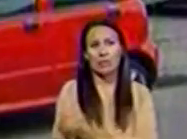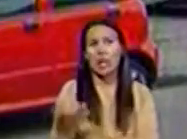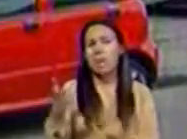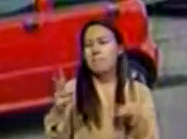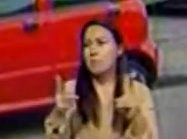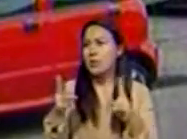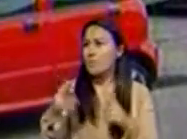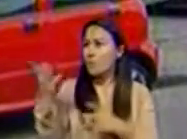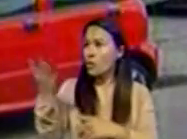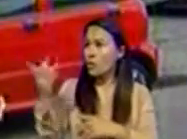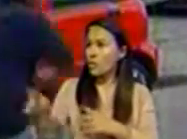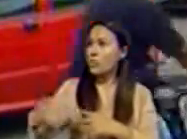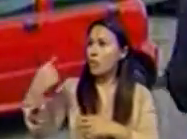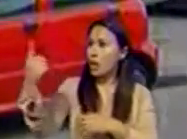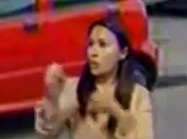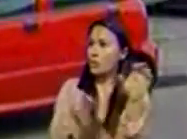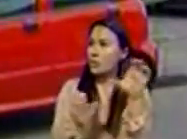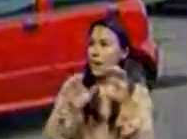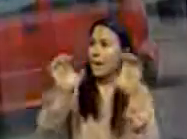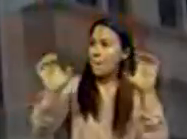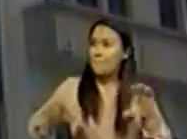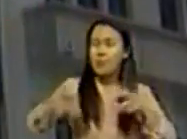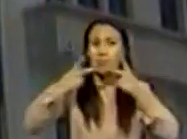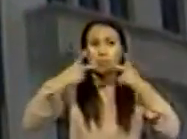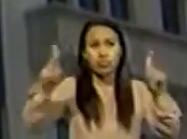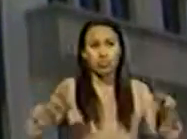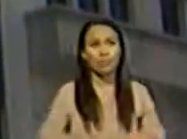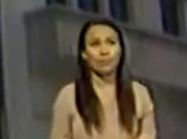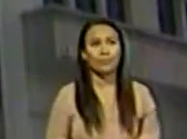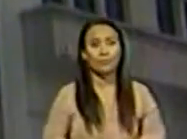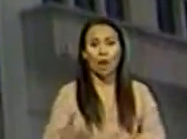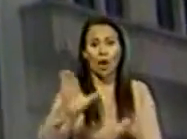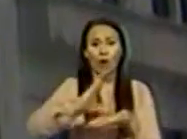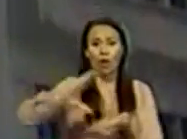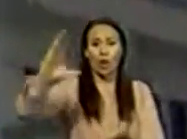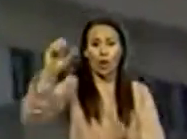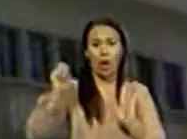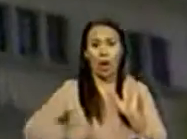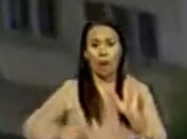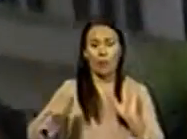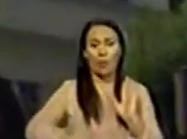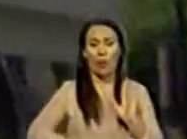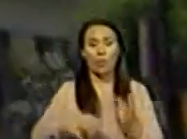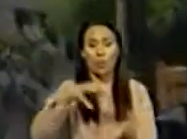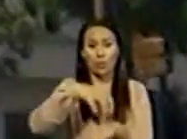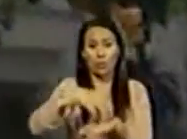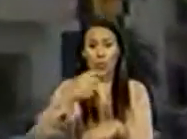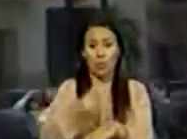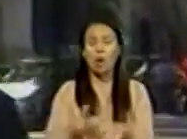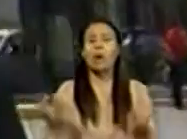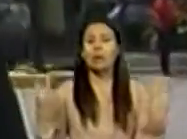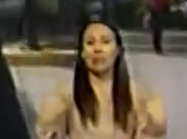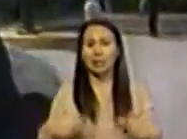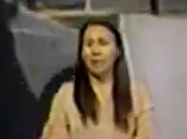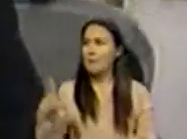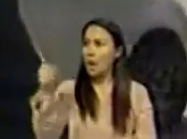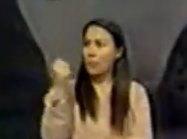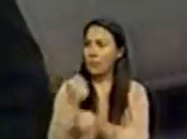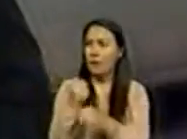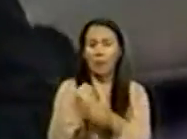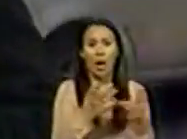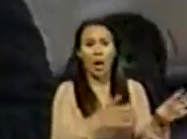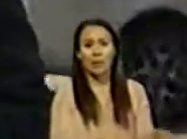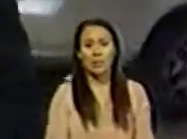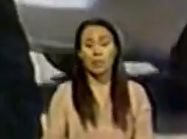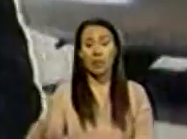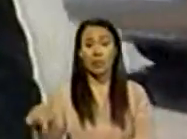similar en una de las agencias publicitarias. La sede del Colegio de Abogados del Guayas también fue parte de esta serie de diligencias practicadas en